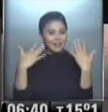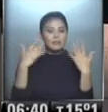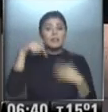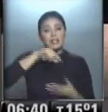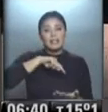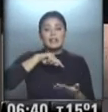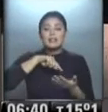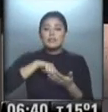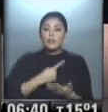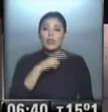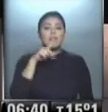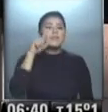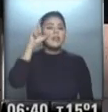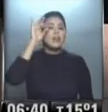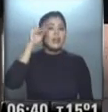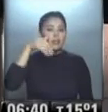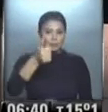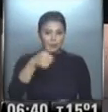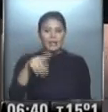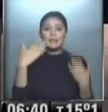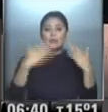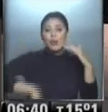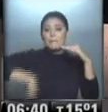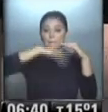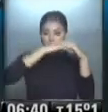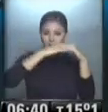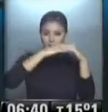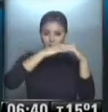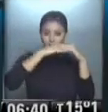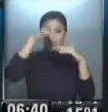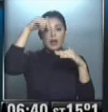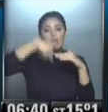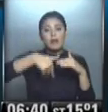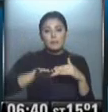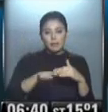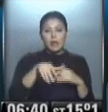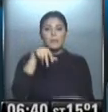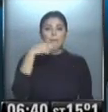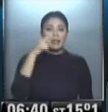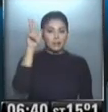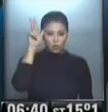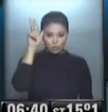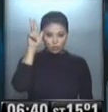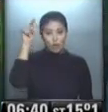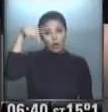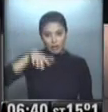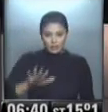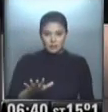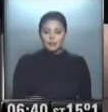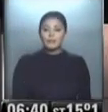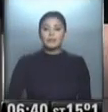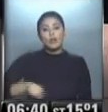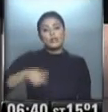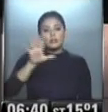la ciudad de Viedma, la temperatura máxima antes que pase el frente de aire frío, estimada 28 graditos para hoy.